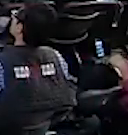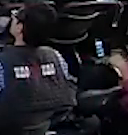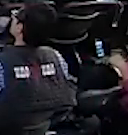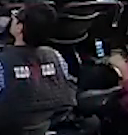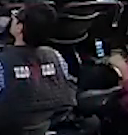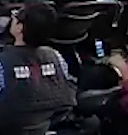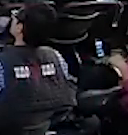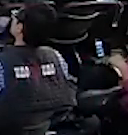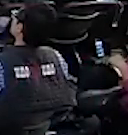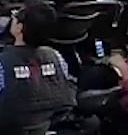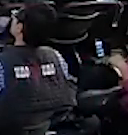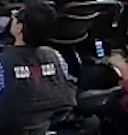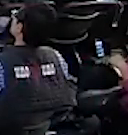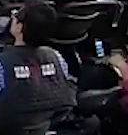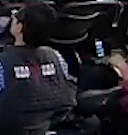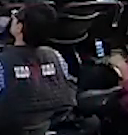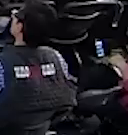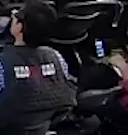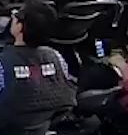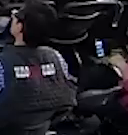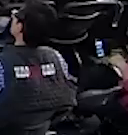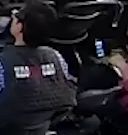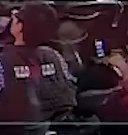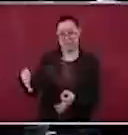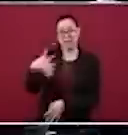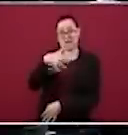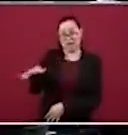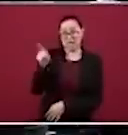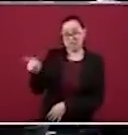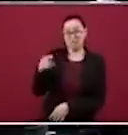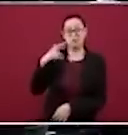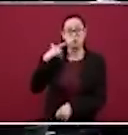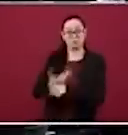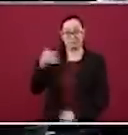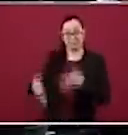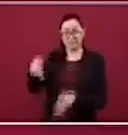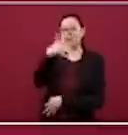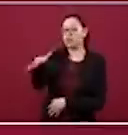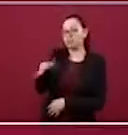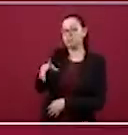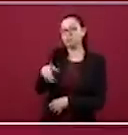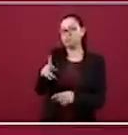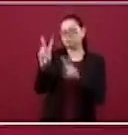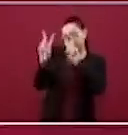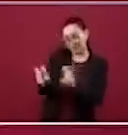que ahí le pregunten al fiscal general sobre estos temas. Ellos ya tienen ya información.